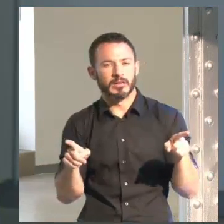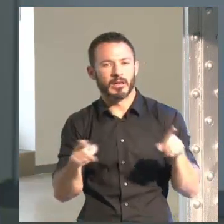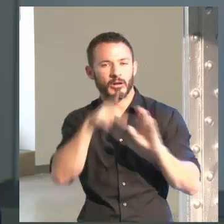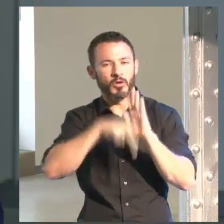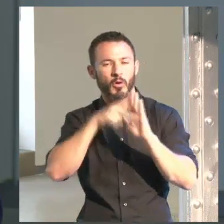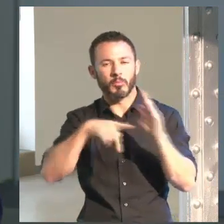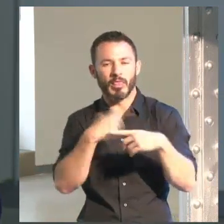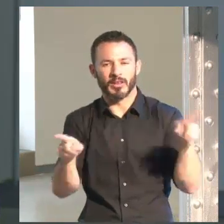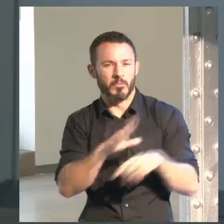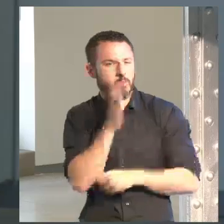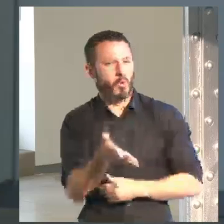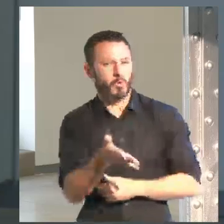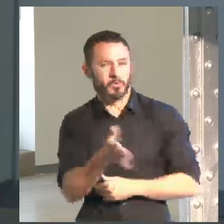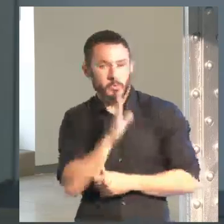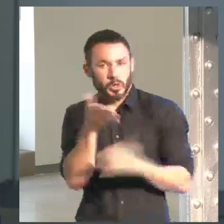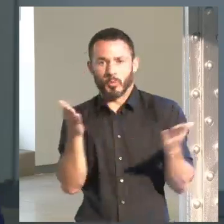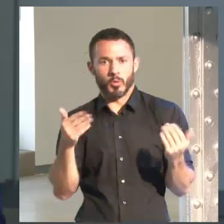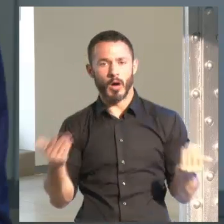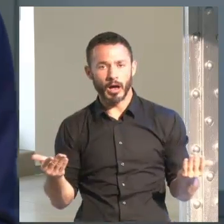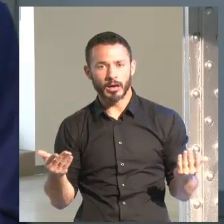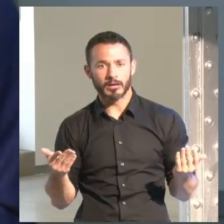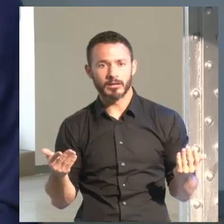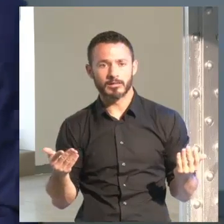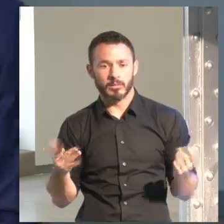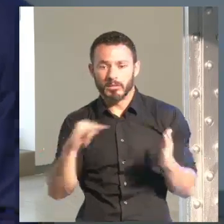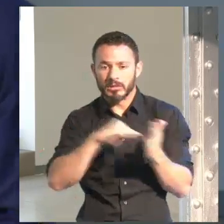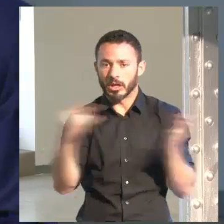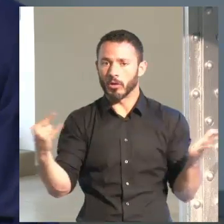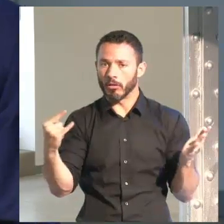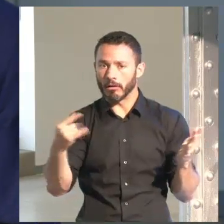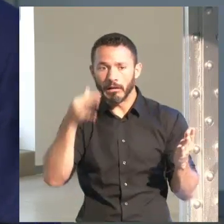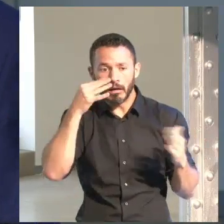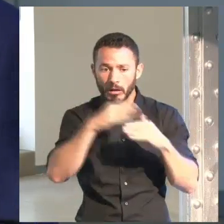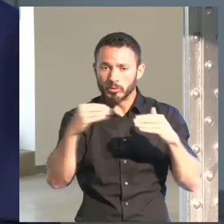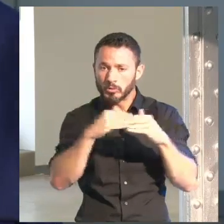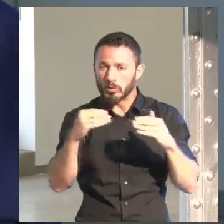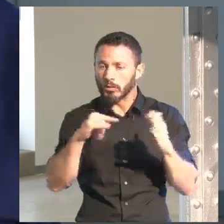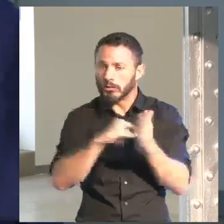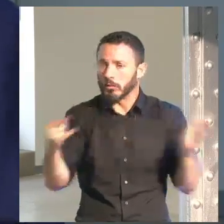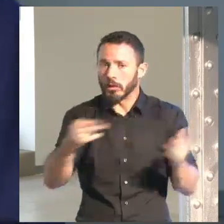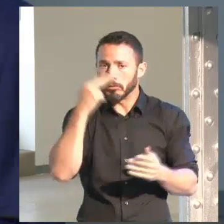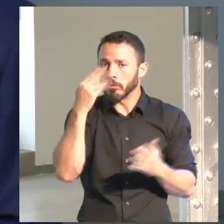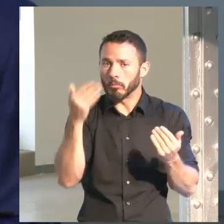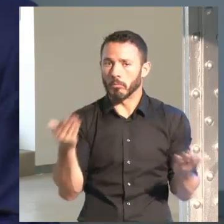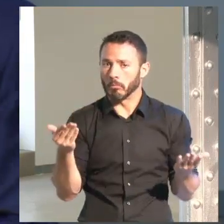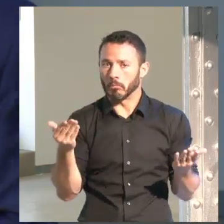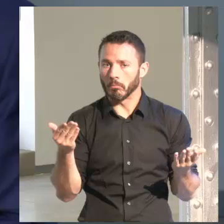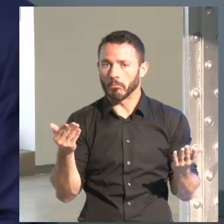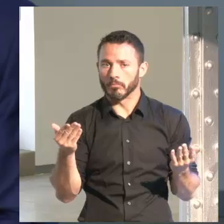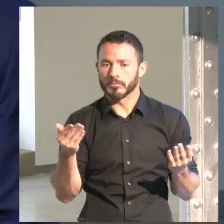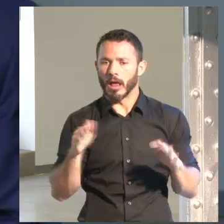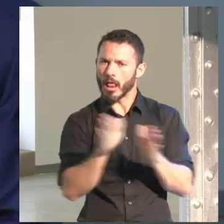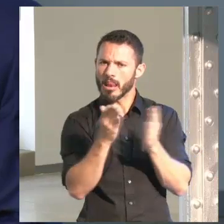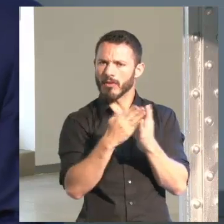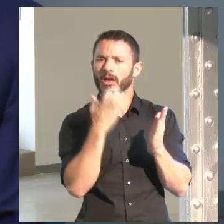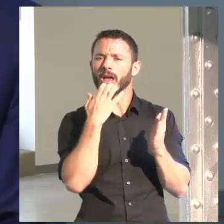razón fundada y la tecnología no es algo que les importe mucho a nuestros usuarios. En el libro hay muchos más